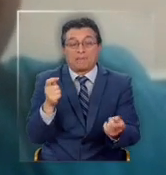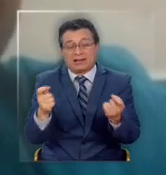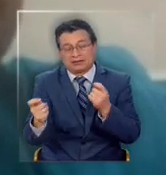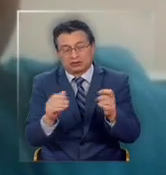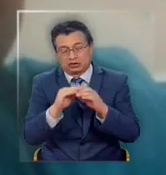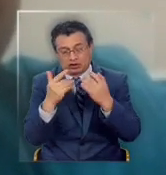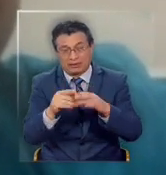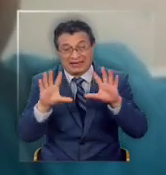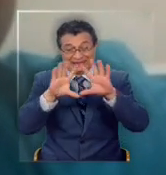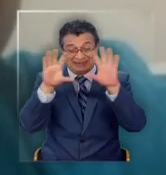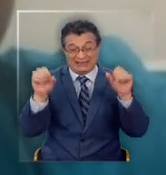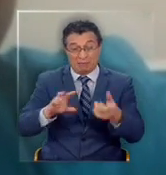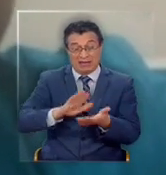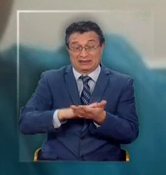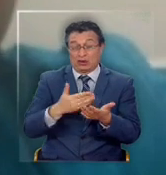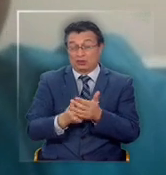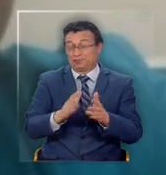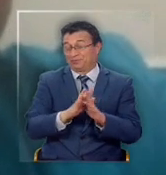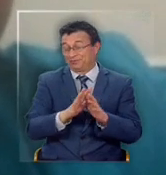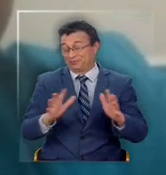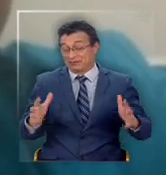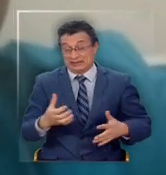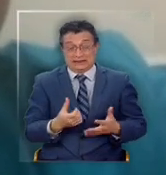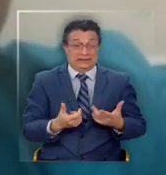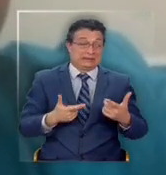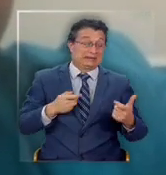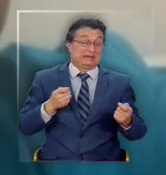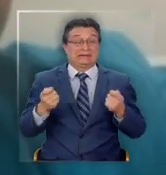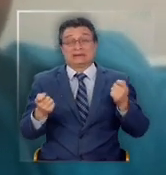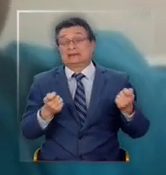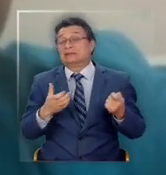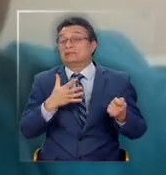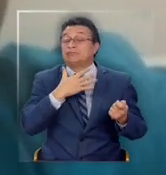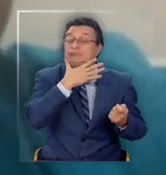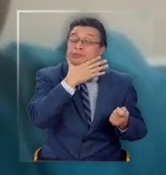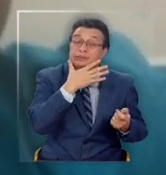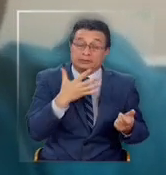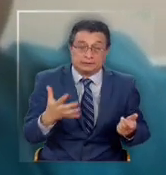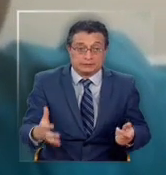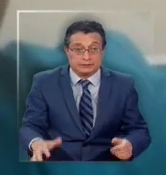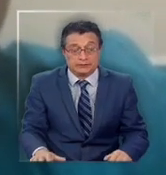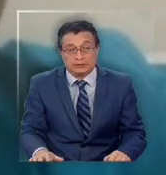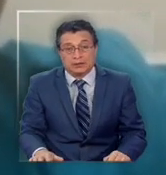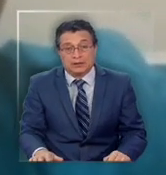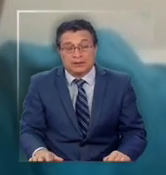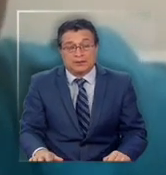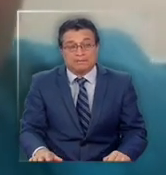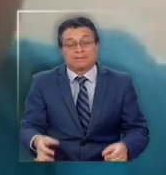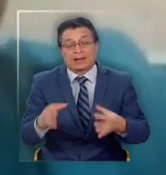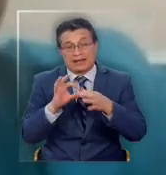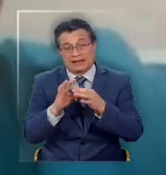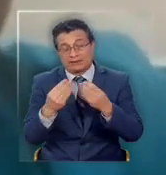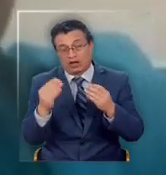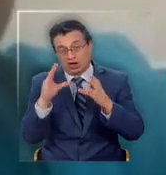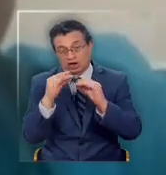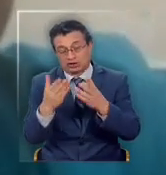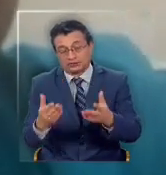las cuales el sistema de salud público de nuestro país está siendo sometido probablemente a su máxima prueba. Muchas gracias, buenas noches. Muchas gracias, buenas noches. Que estén muy bien.